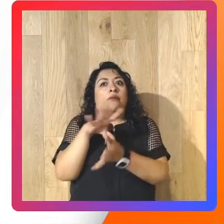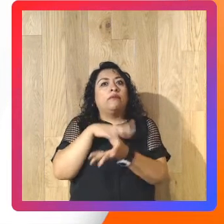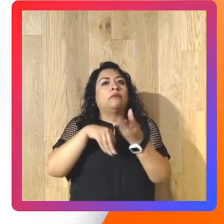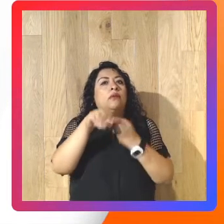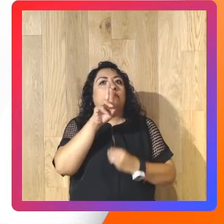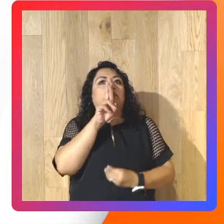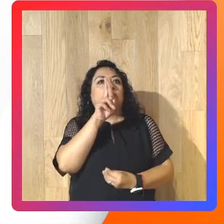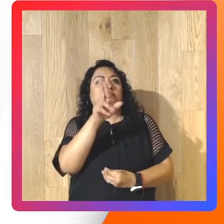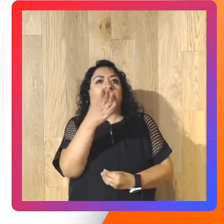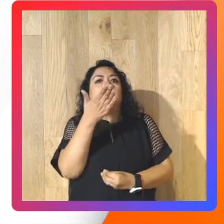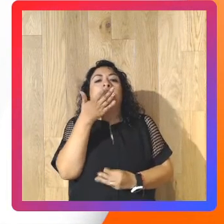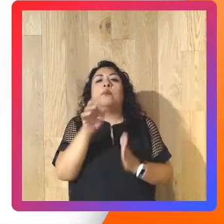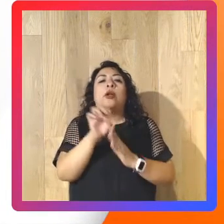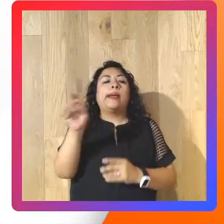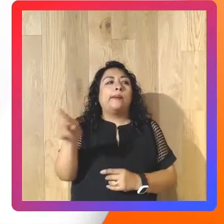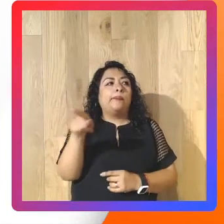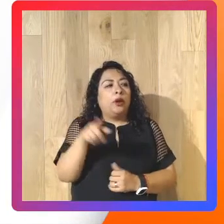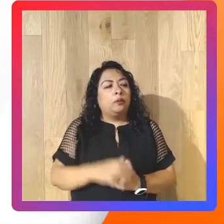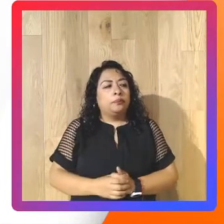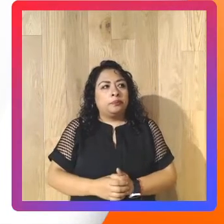grandes resultados, como es el caso de